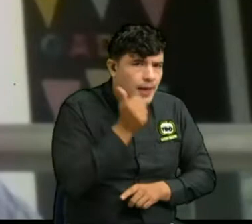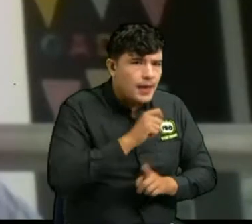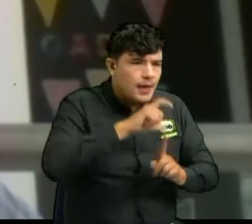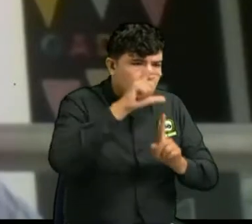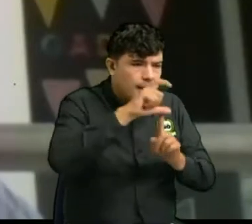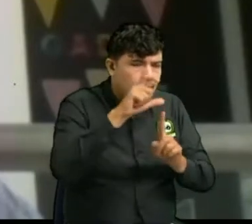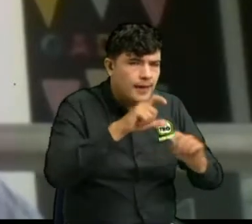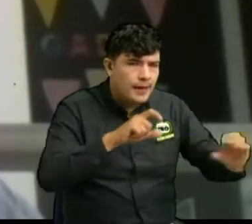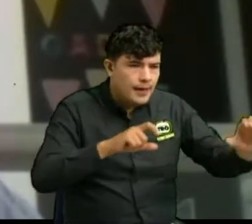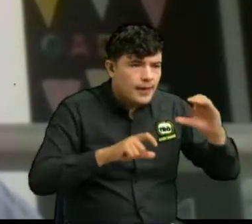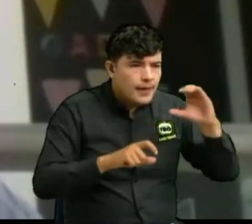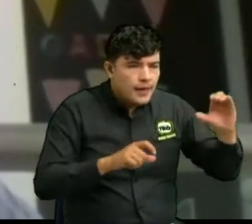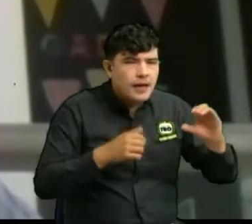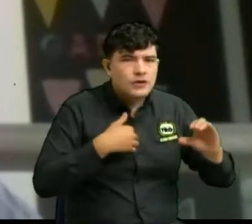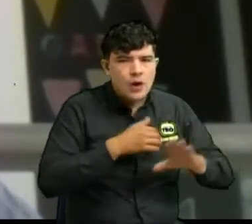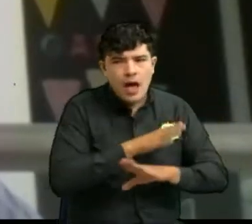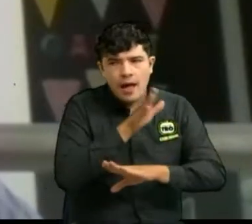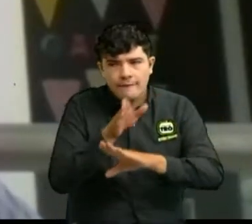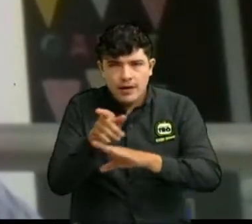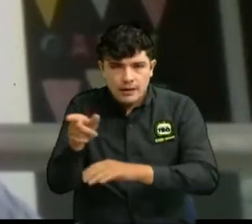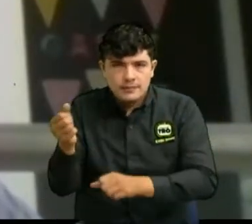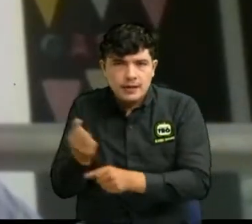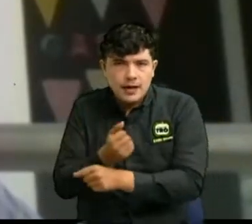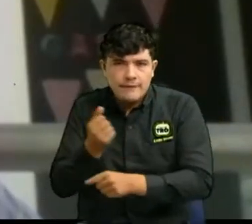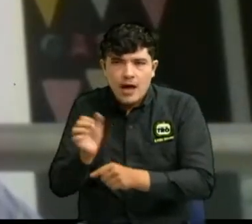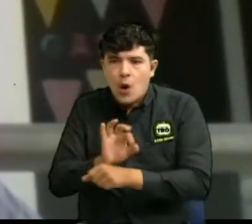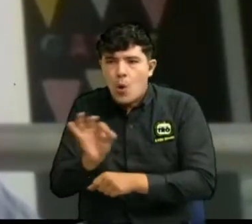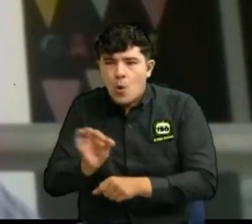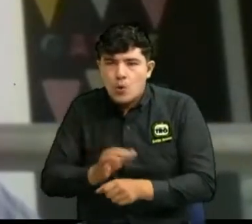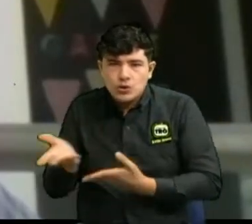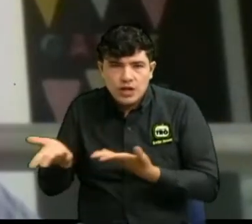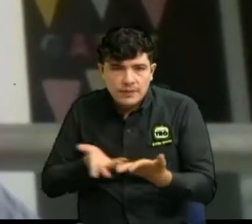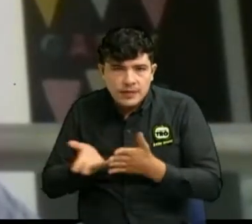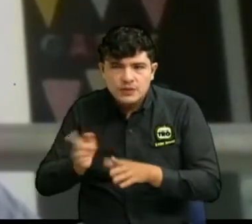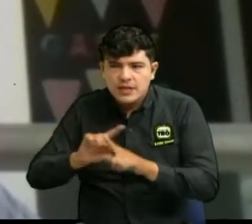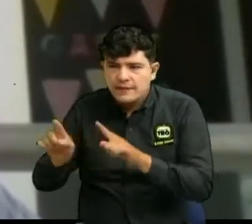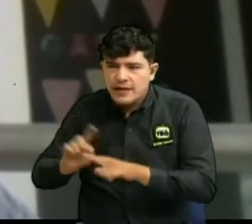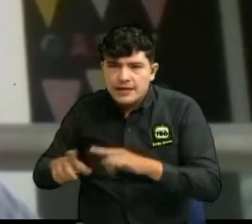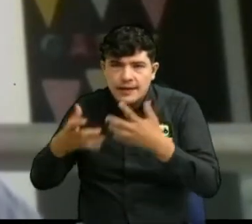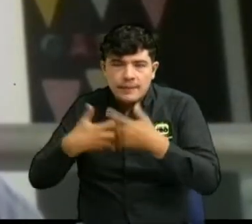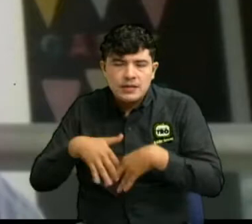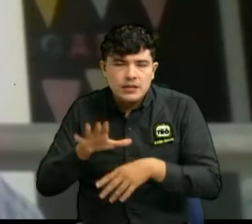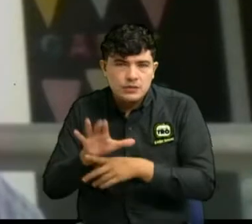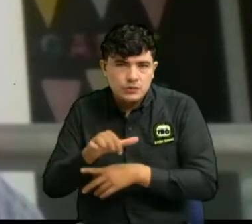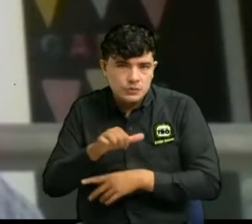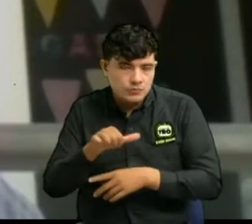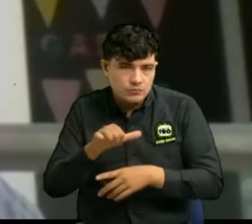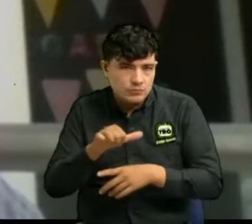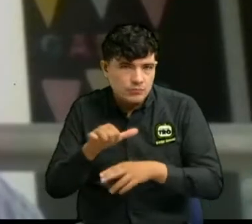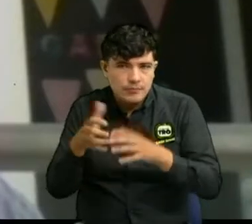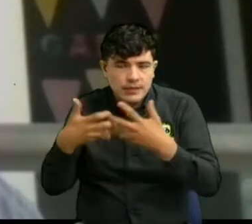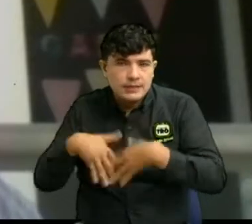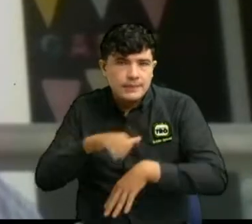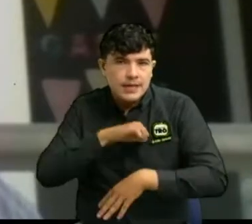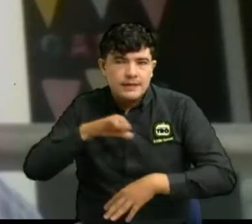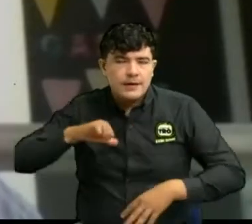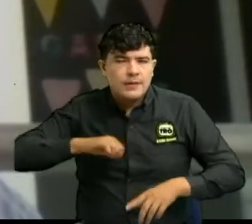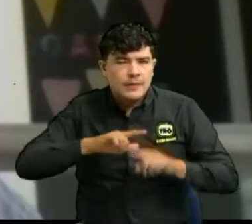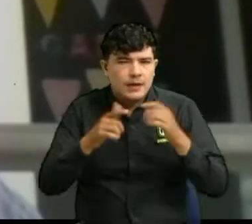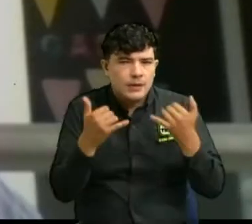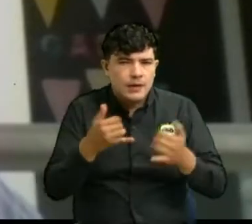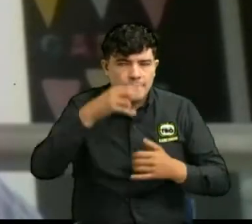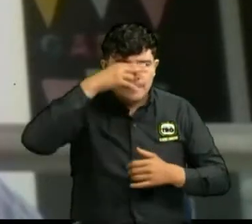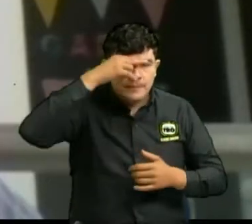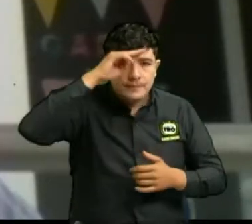Colpensiones y va a trabajar o a prestar servicios en una empresa de naturaleza privada. Realmente, esa